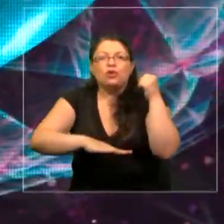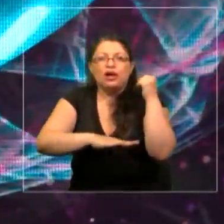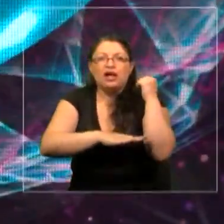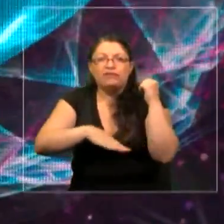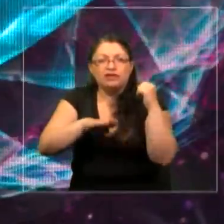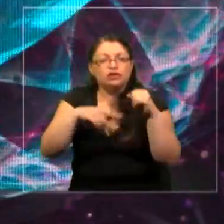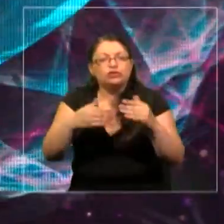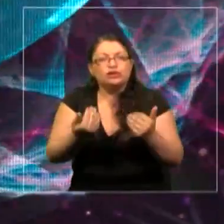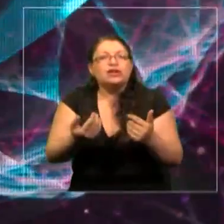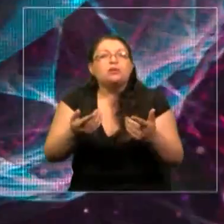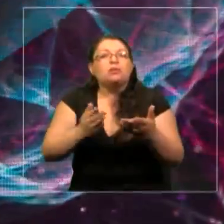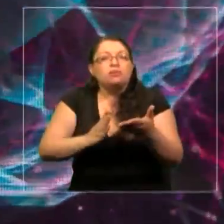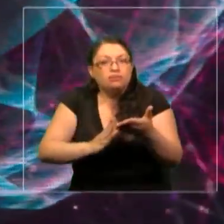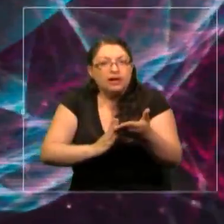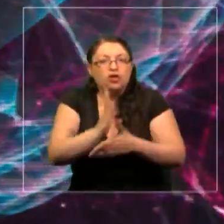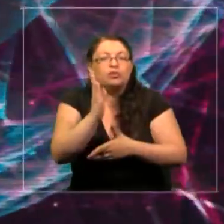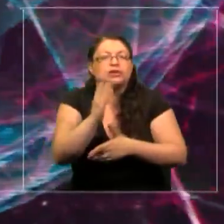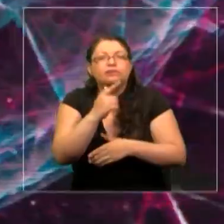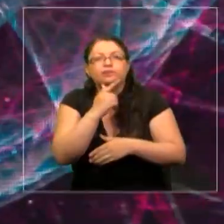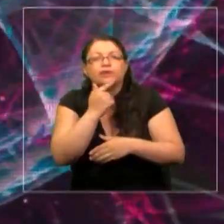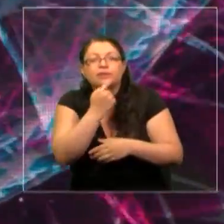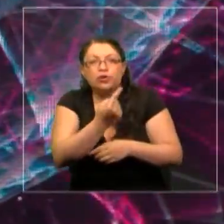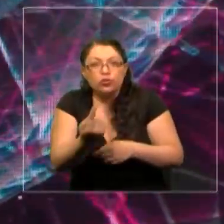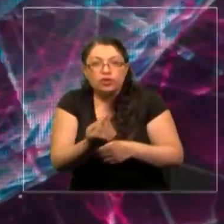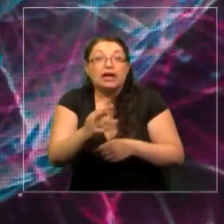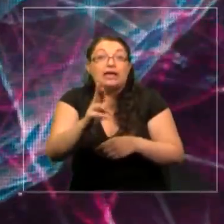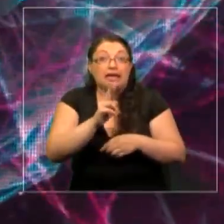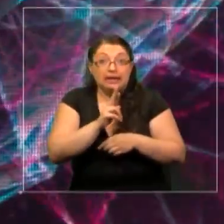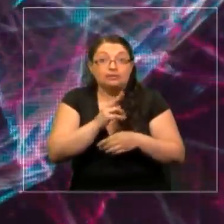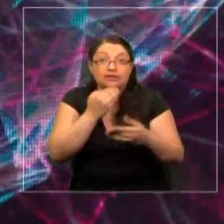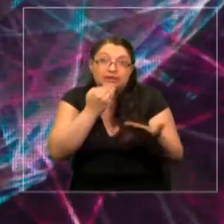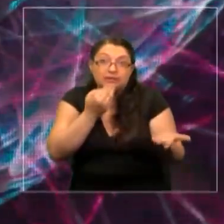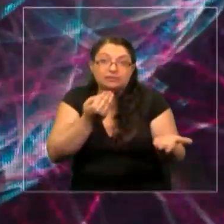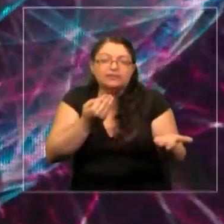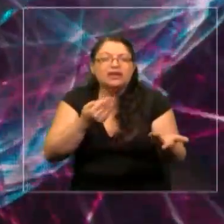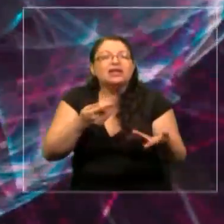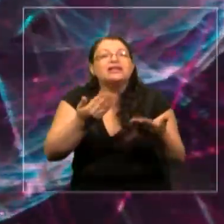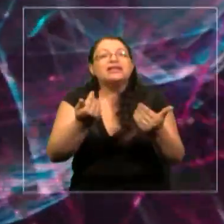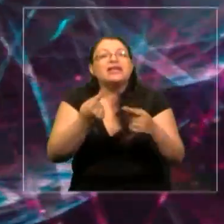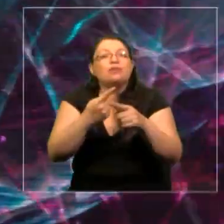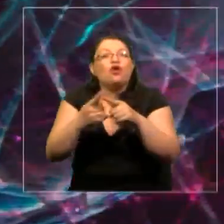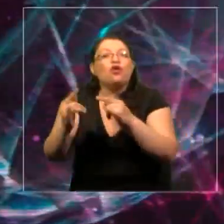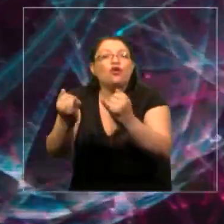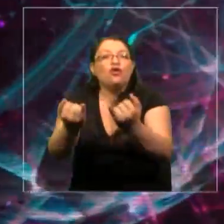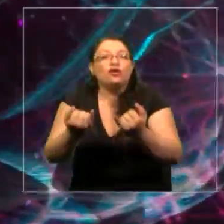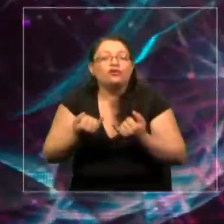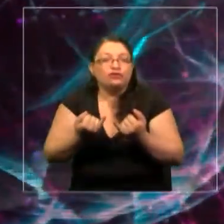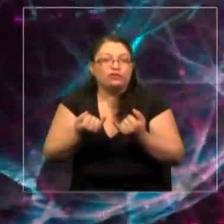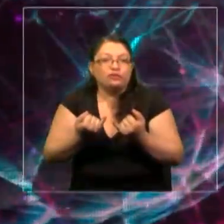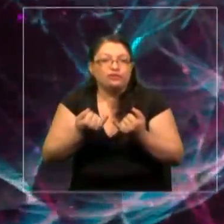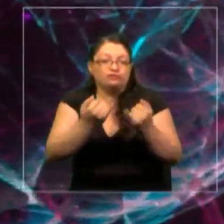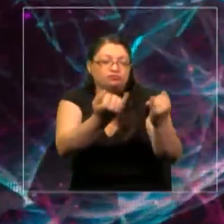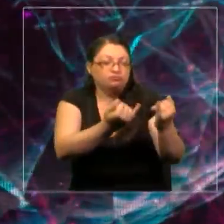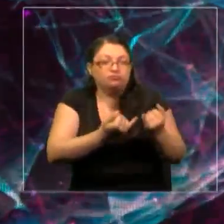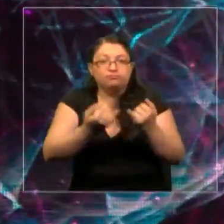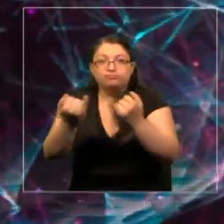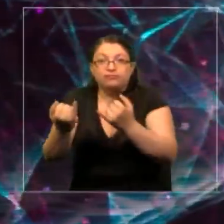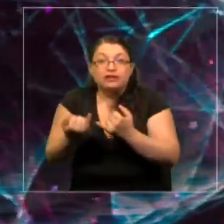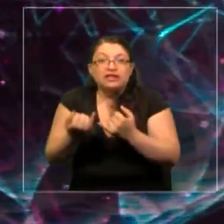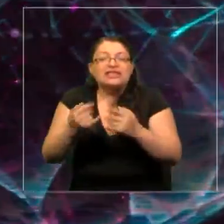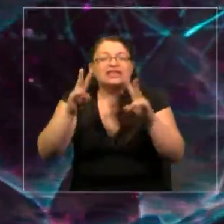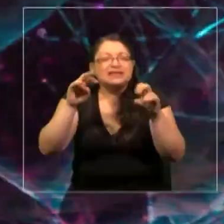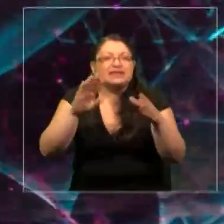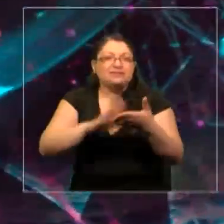para comenzar a hacer preguntas y para responder esto, necesitamos otras fuentes de datos e informaciones. En el contexto de la